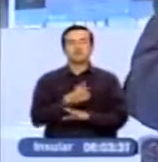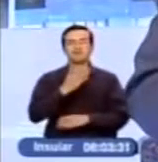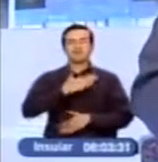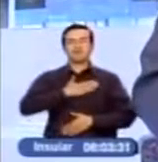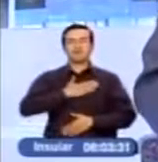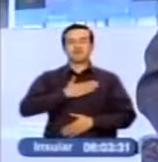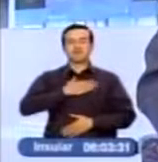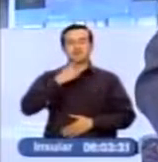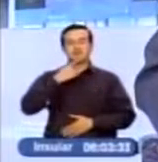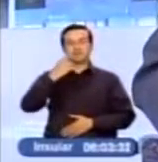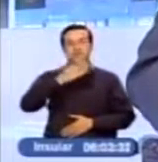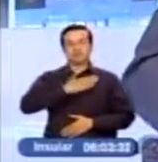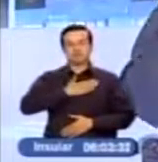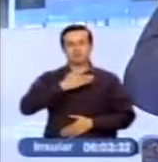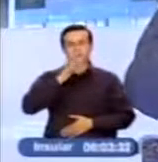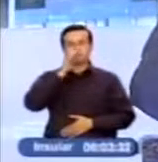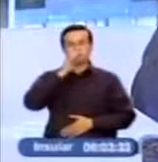¿no?